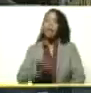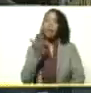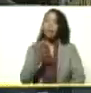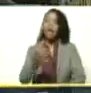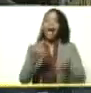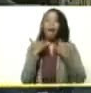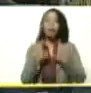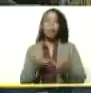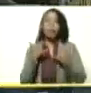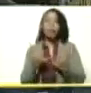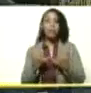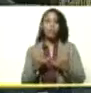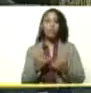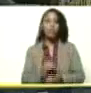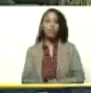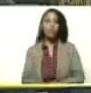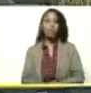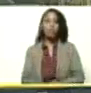cosas